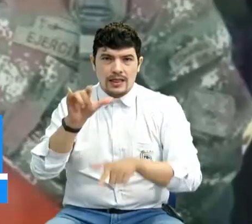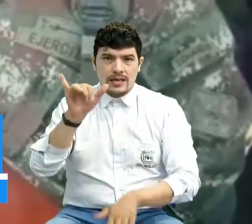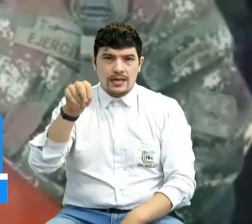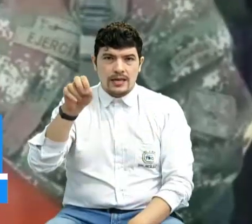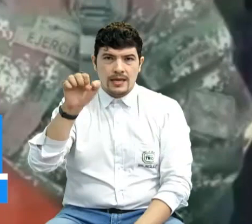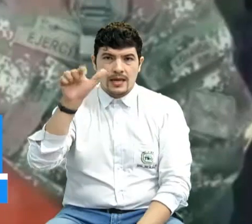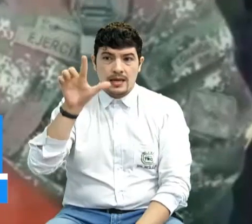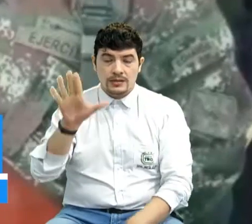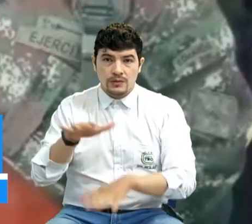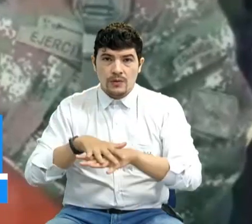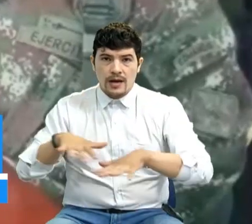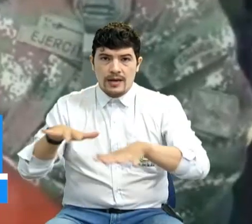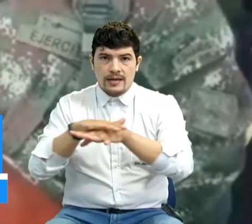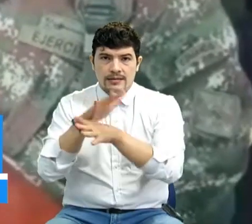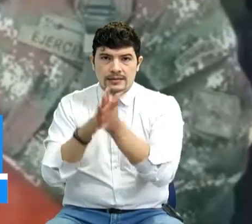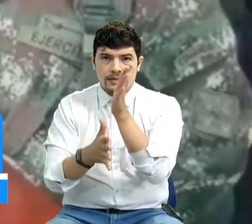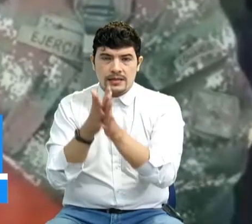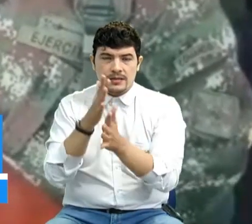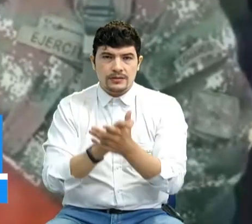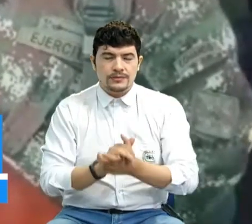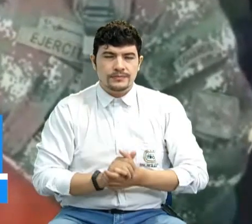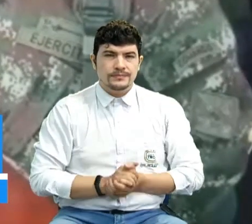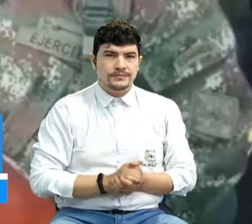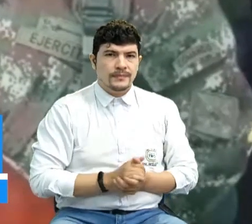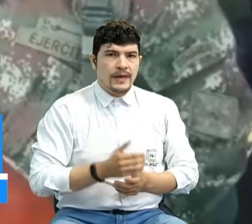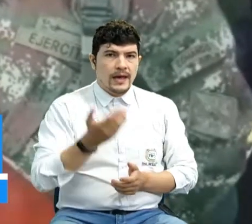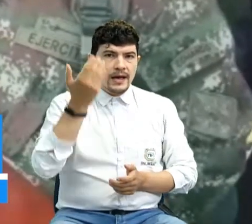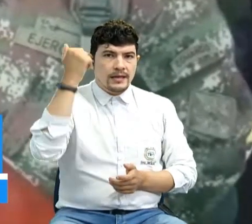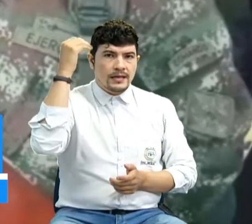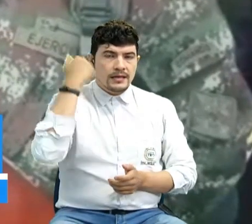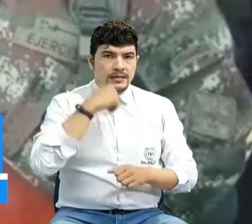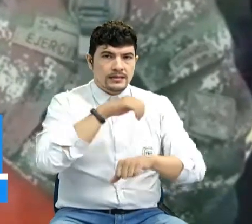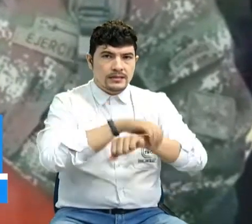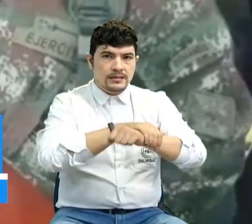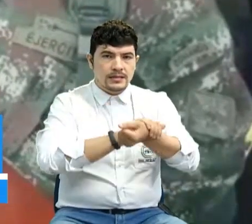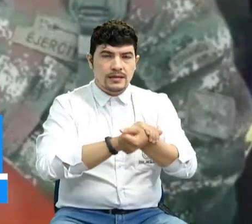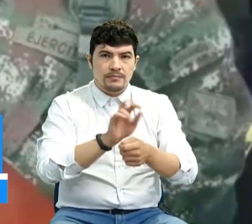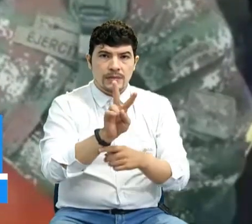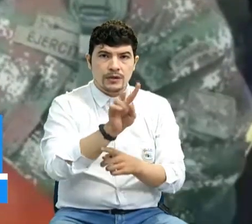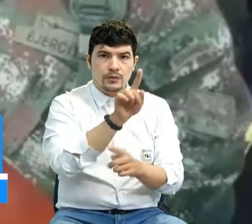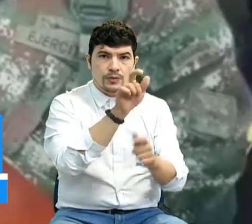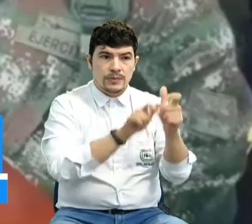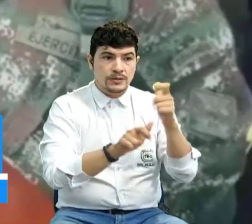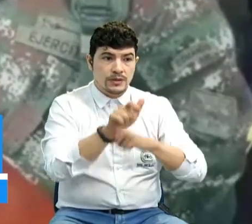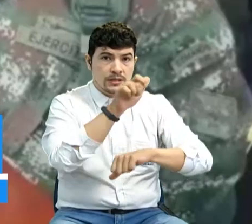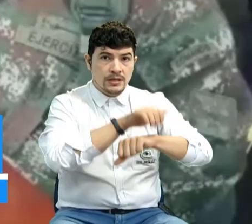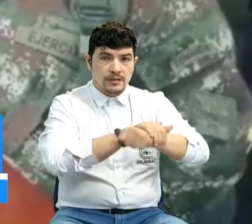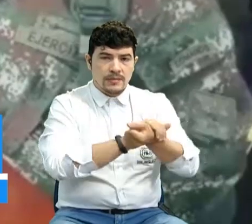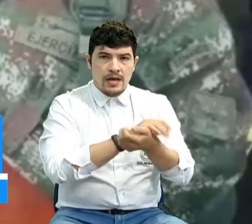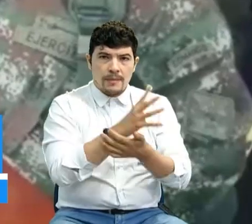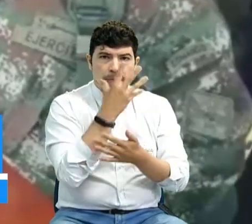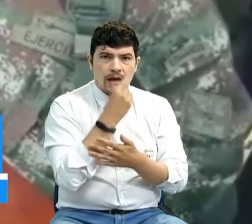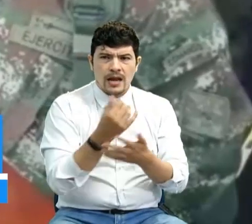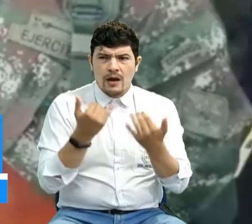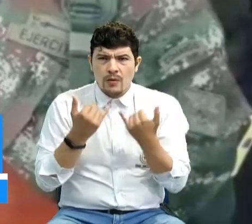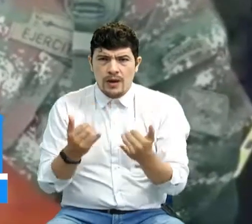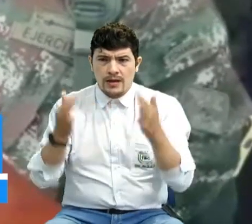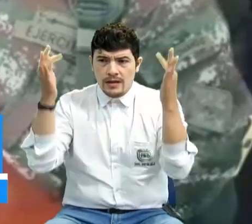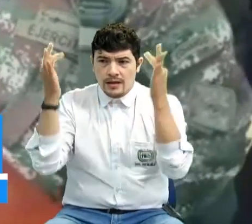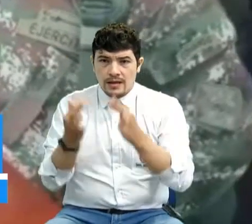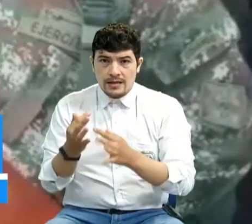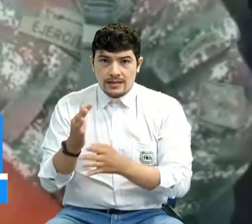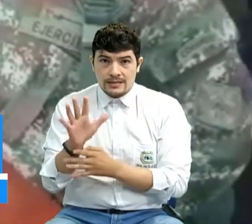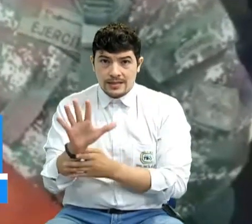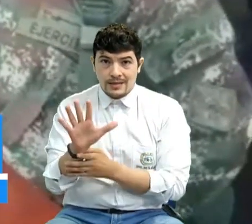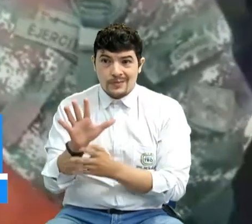se habían capturado 21 integrantes de esta estructura delincuencial. Con estos 5 serían 26